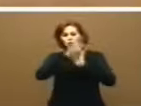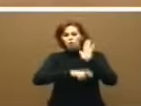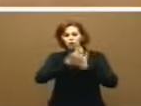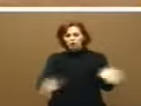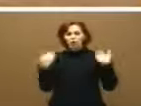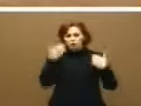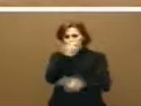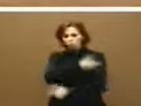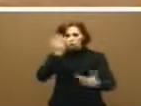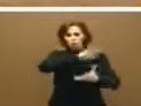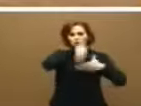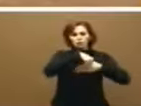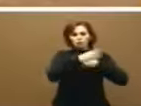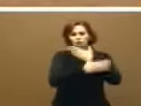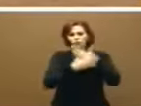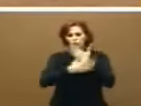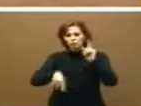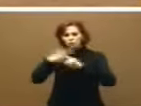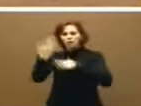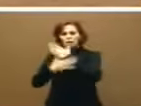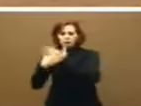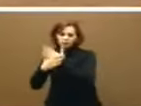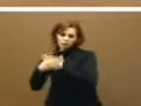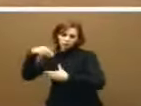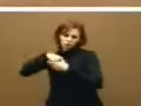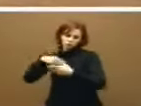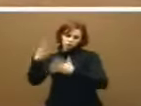Cargos Públicos del Gobierno y de la Administración de la Comunidad Autónoma de Extremadura.